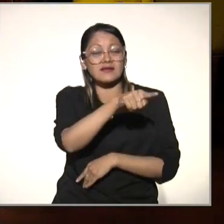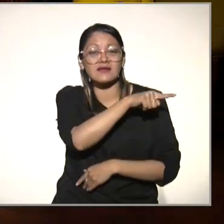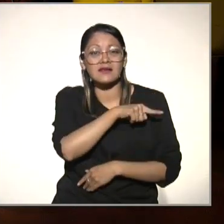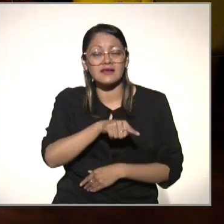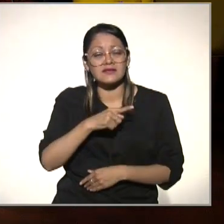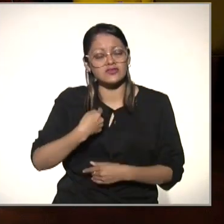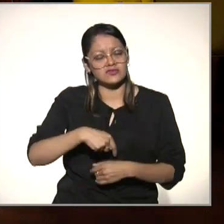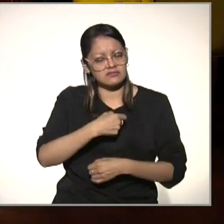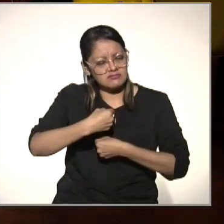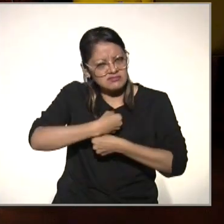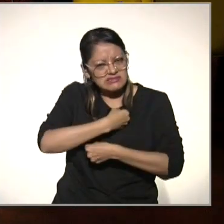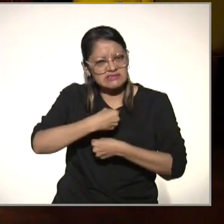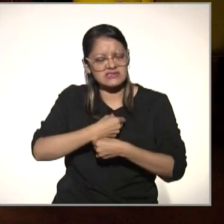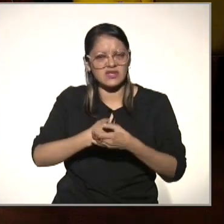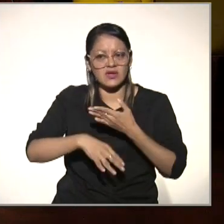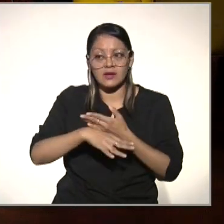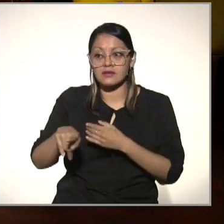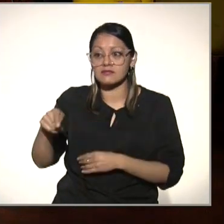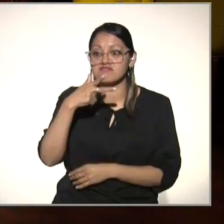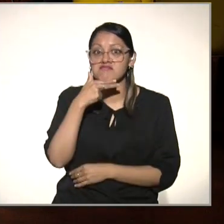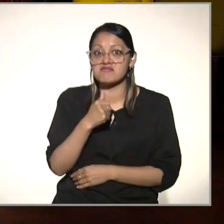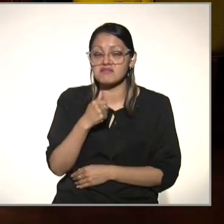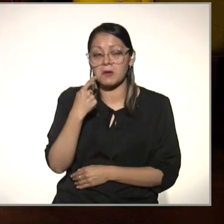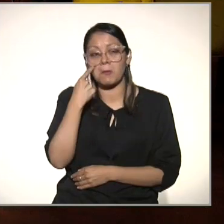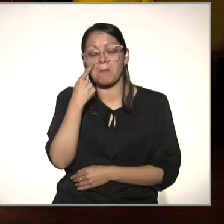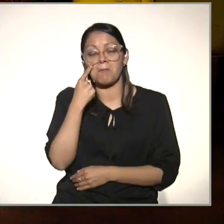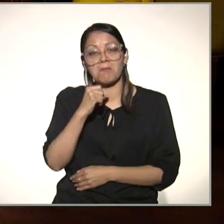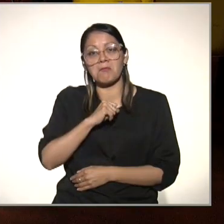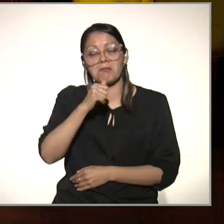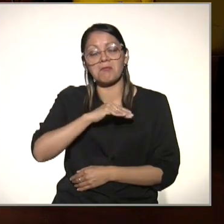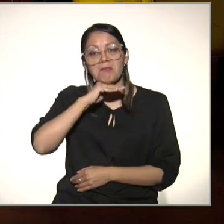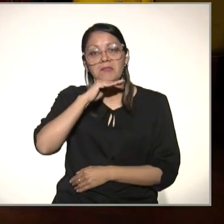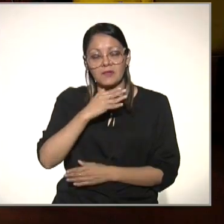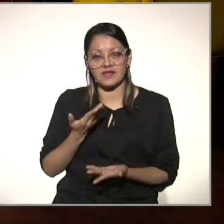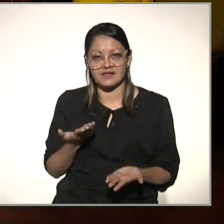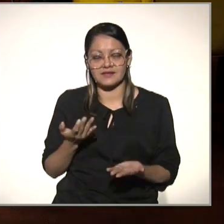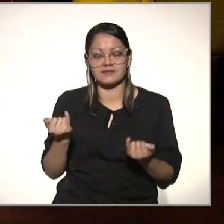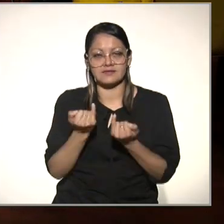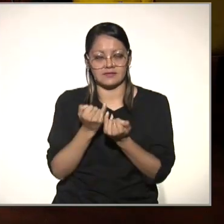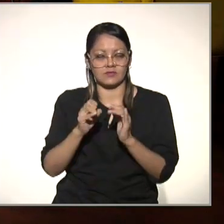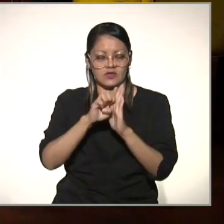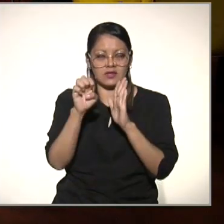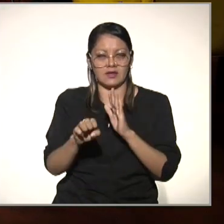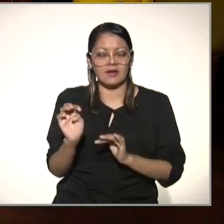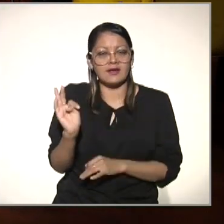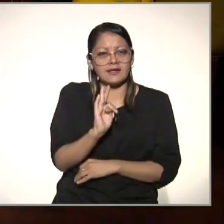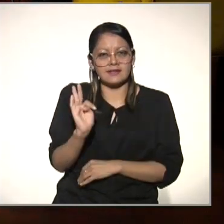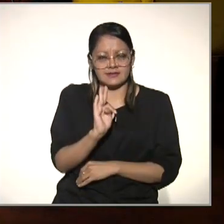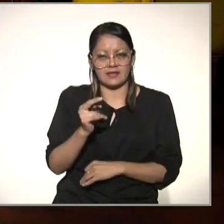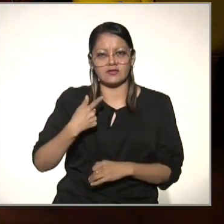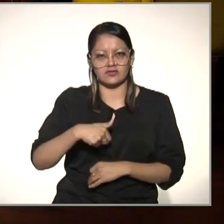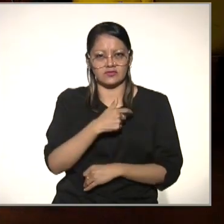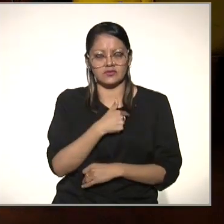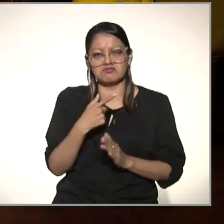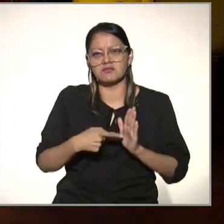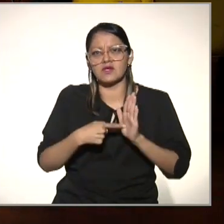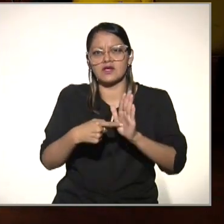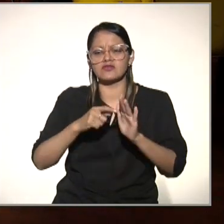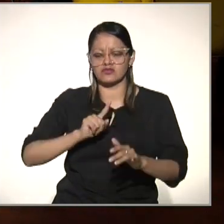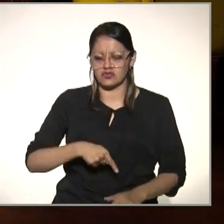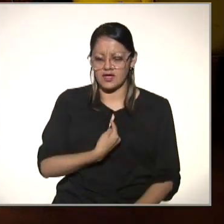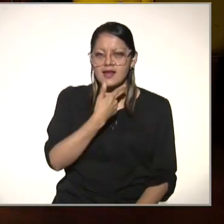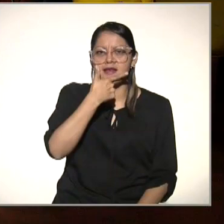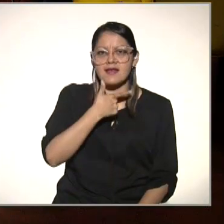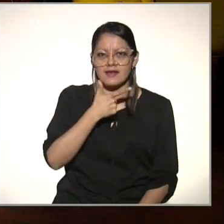y que por ahí estas masculinidades ni siquiera perciben. Por ejemplo, aunque seamos las personas que nos anunciamos